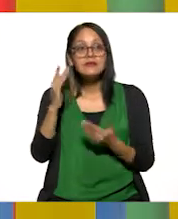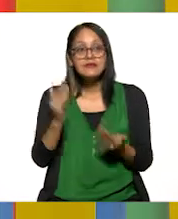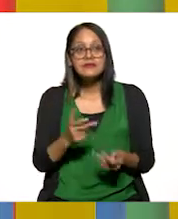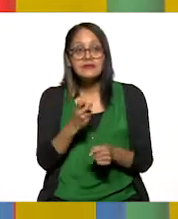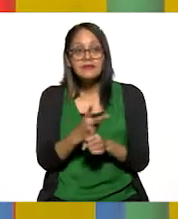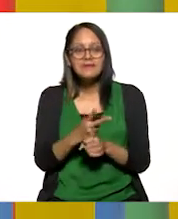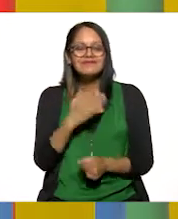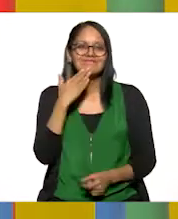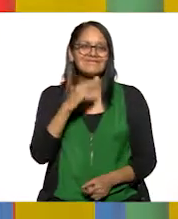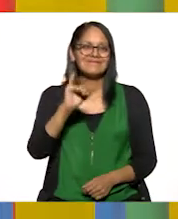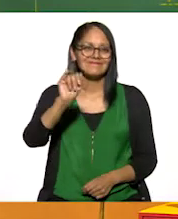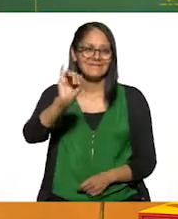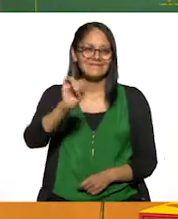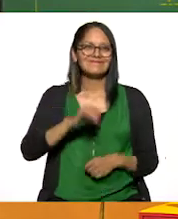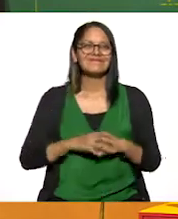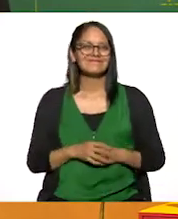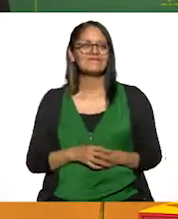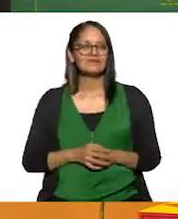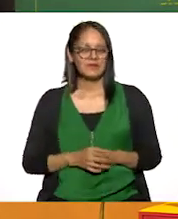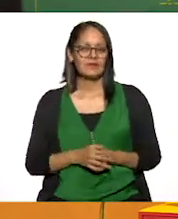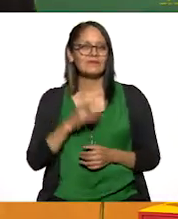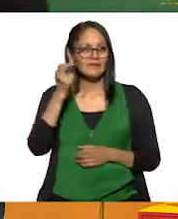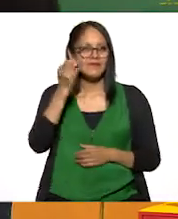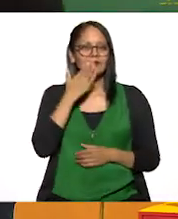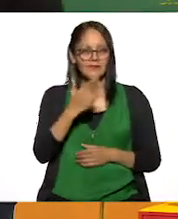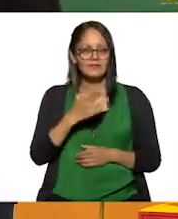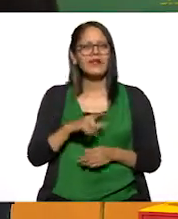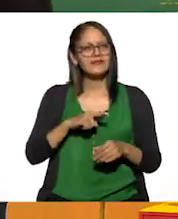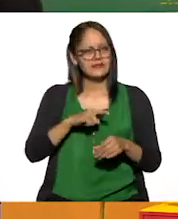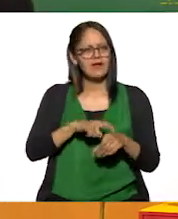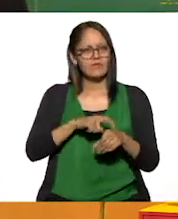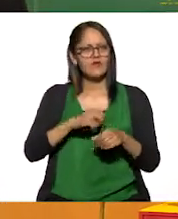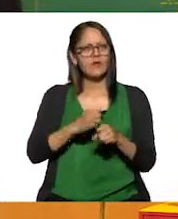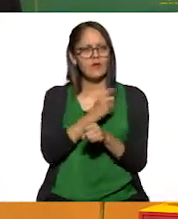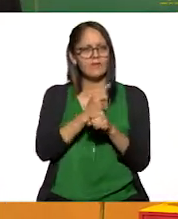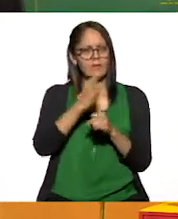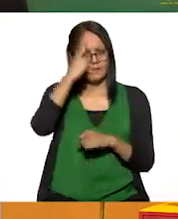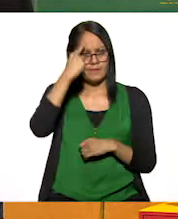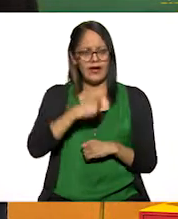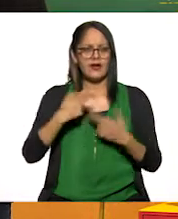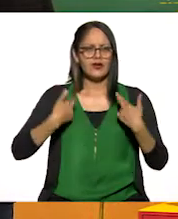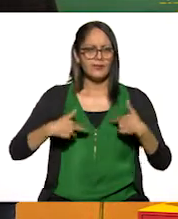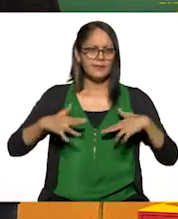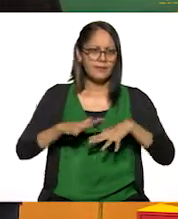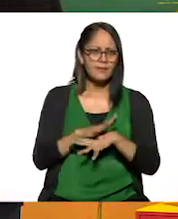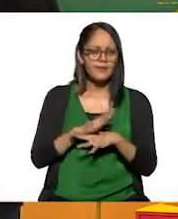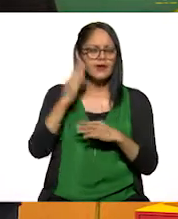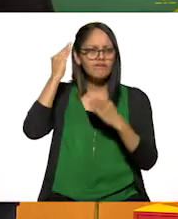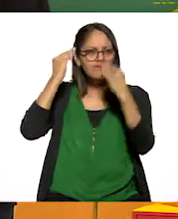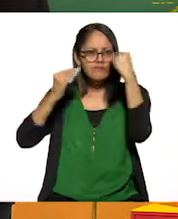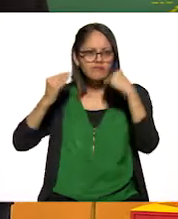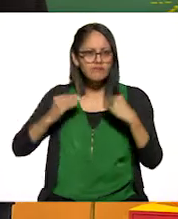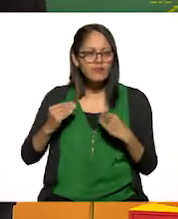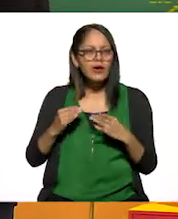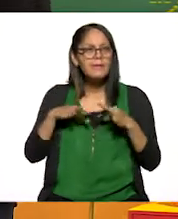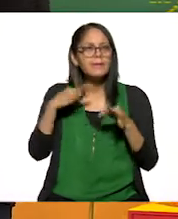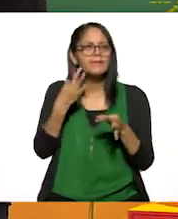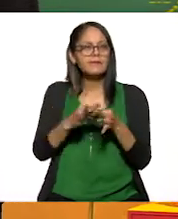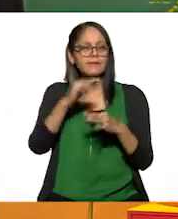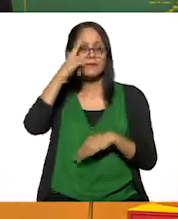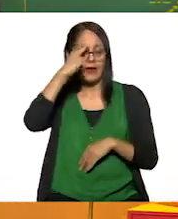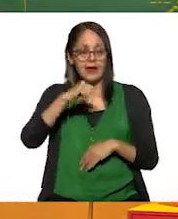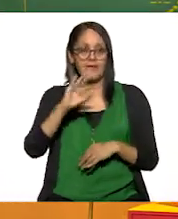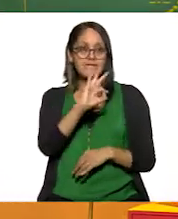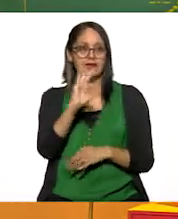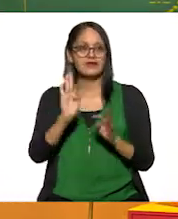Sí. Excelente, muy bien. Justamente le dio oportunidad de poder cambiarse, de arreglarse y estar presentable para esa fecha